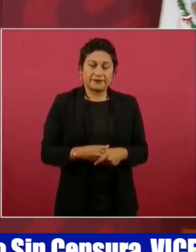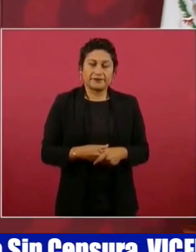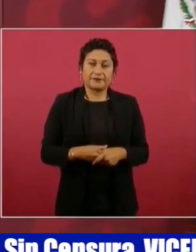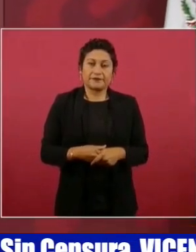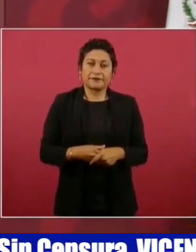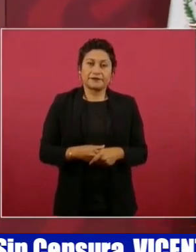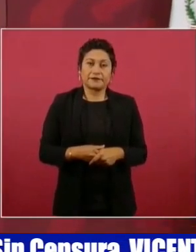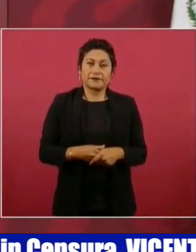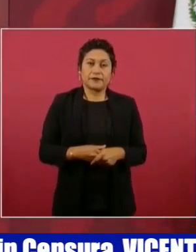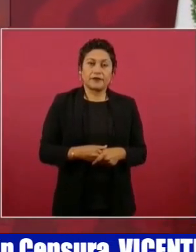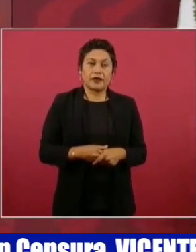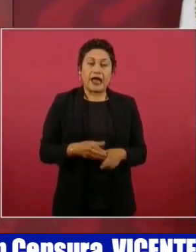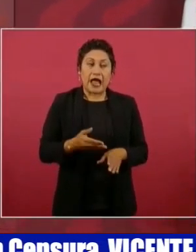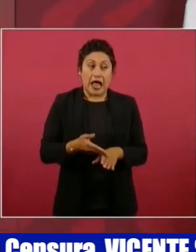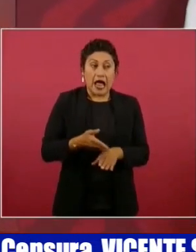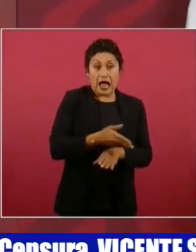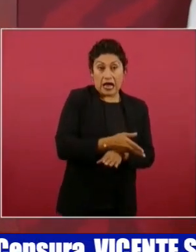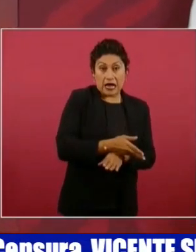iniciáramos nosotros en el gobierno,